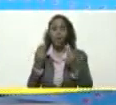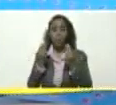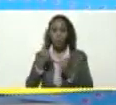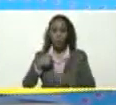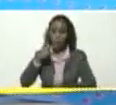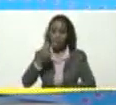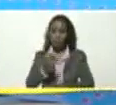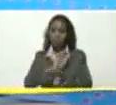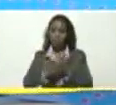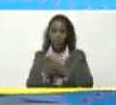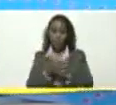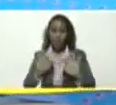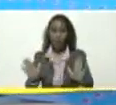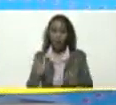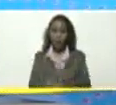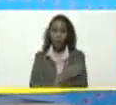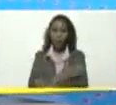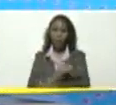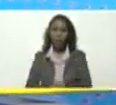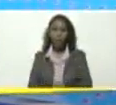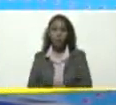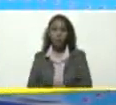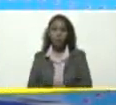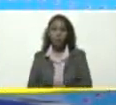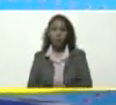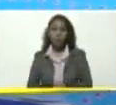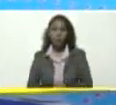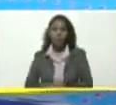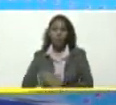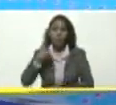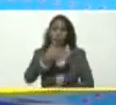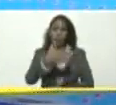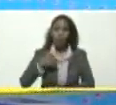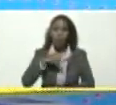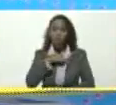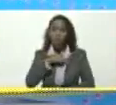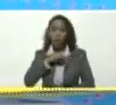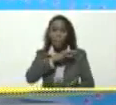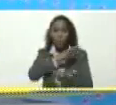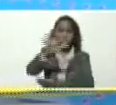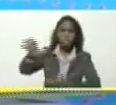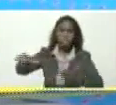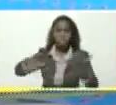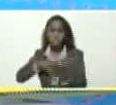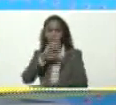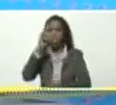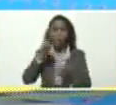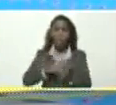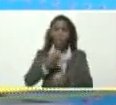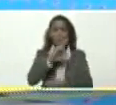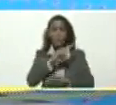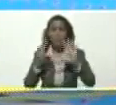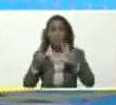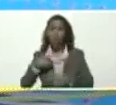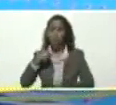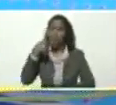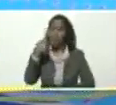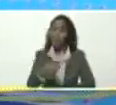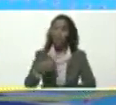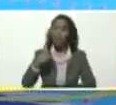dicho. Cuando estábamos en la turbulencia aquella del 2017, les dije, vamos a